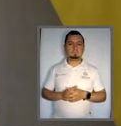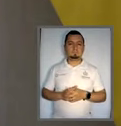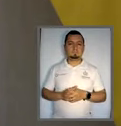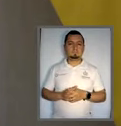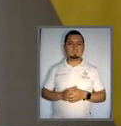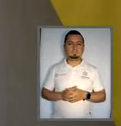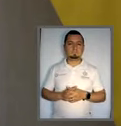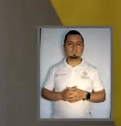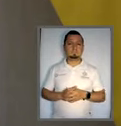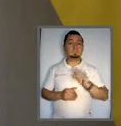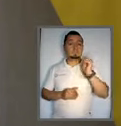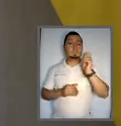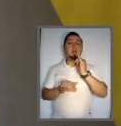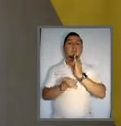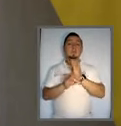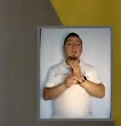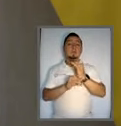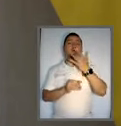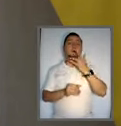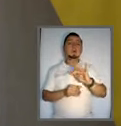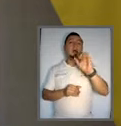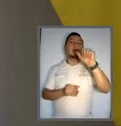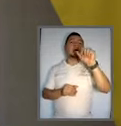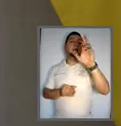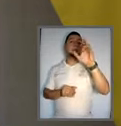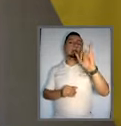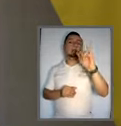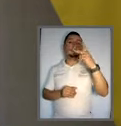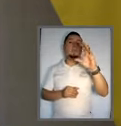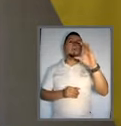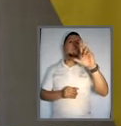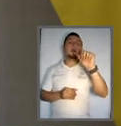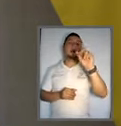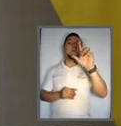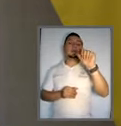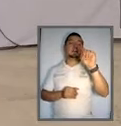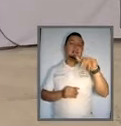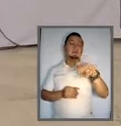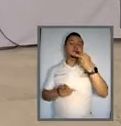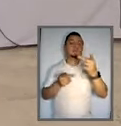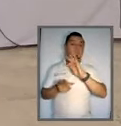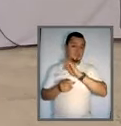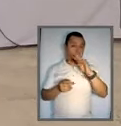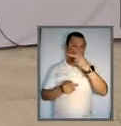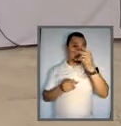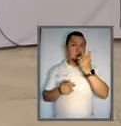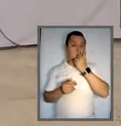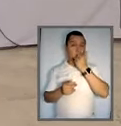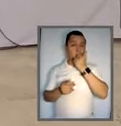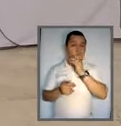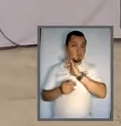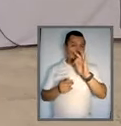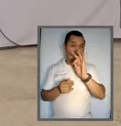Nos vamos con las preguntas que llegaron vía WhatsApp. Aremi Reyes, de Cuadratín, pregunta si es posible que los alumnos reprueben el